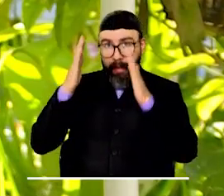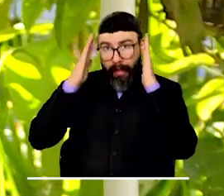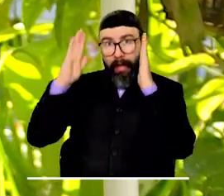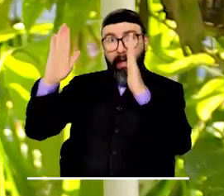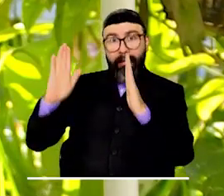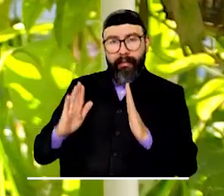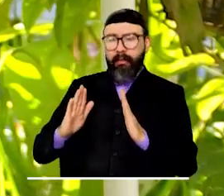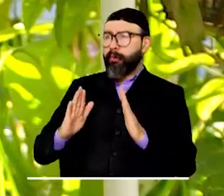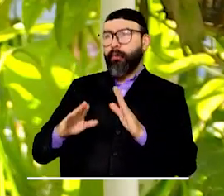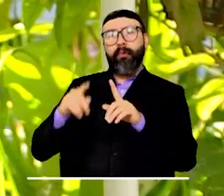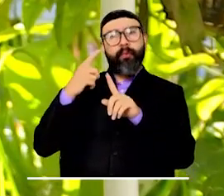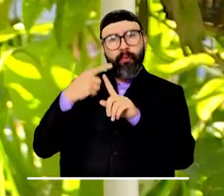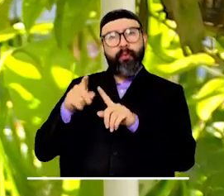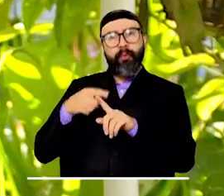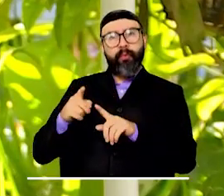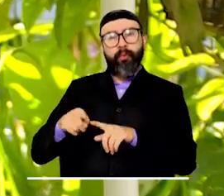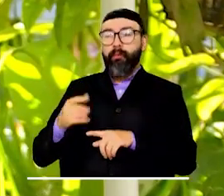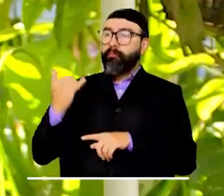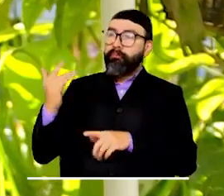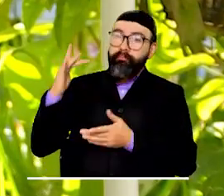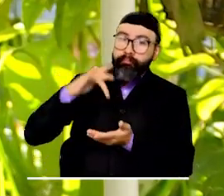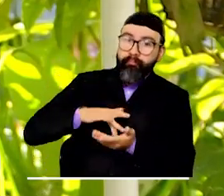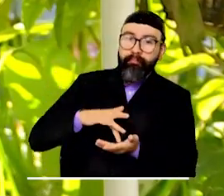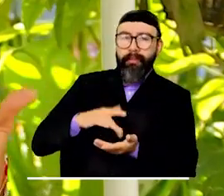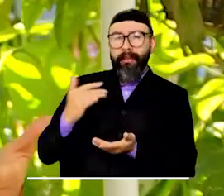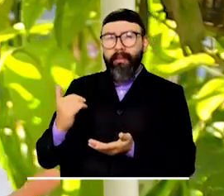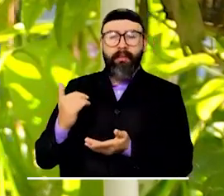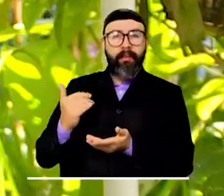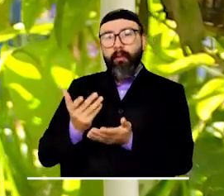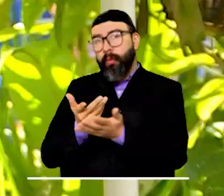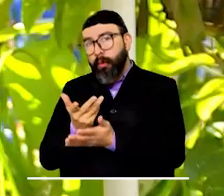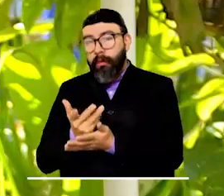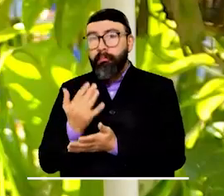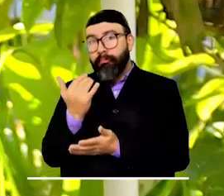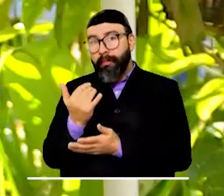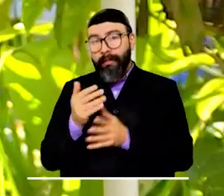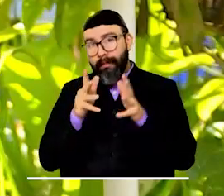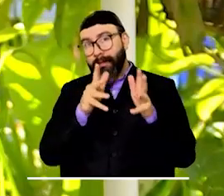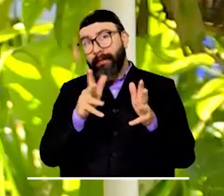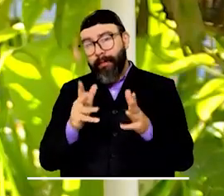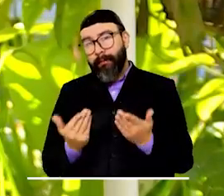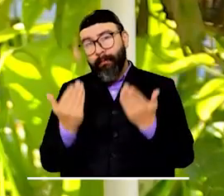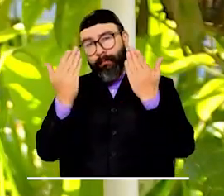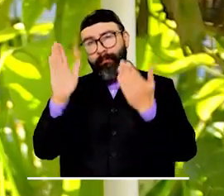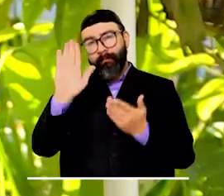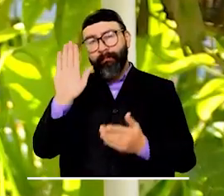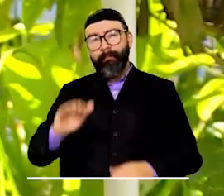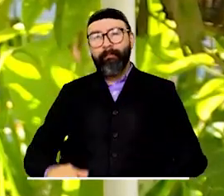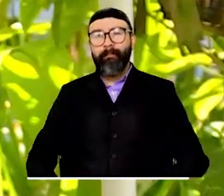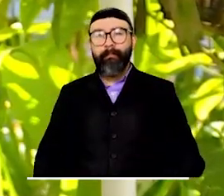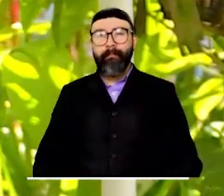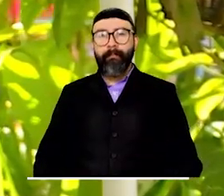a todas estas notas educativas para bien de todos ustedes. Felicidades.